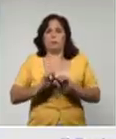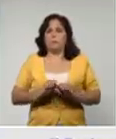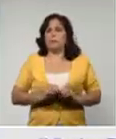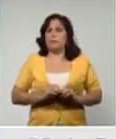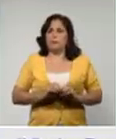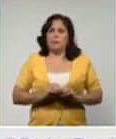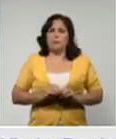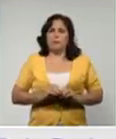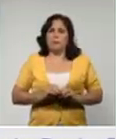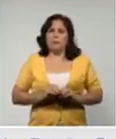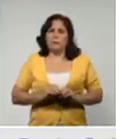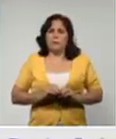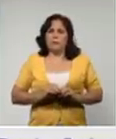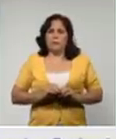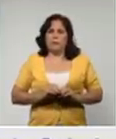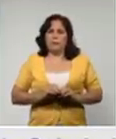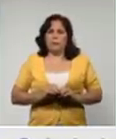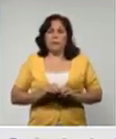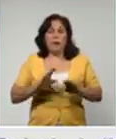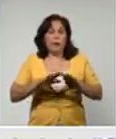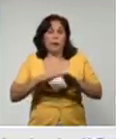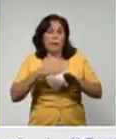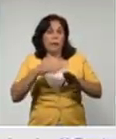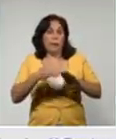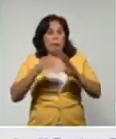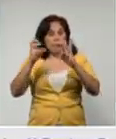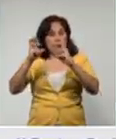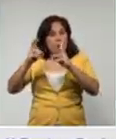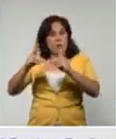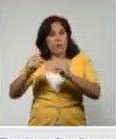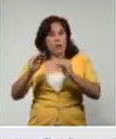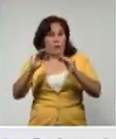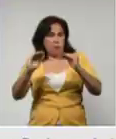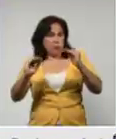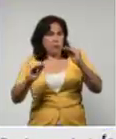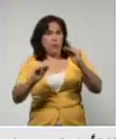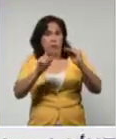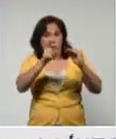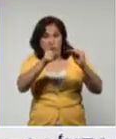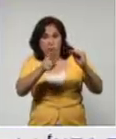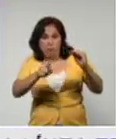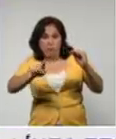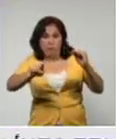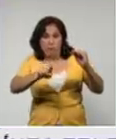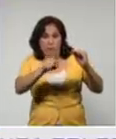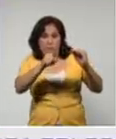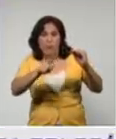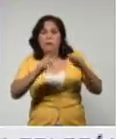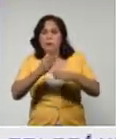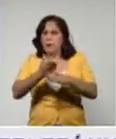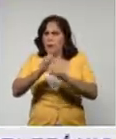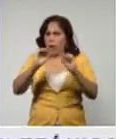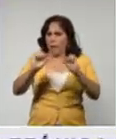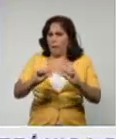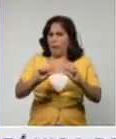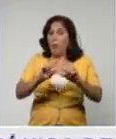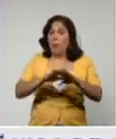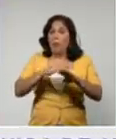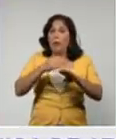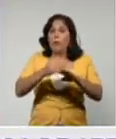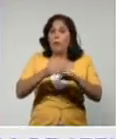bastante grande unas cifras inferiores. Sin embargo, fíjense cómo esto en